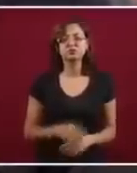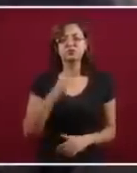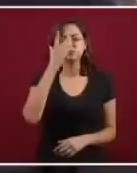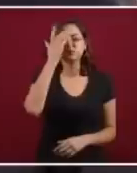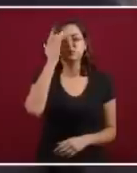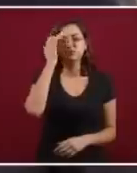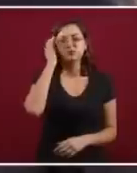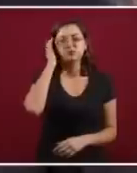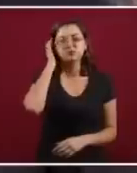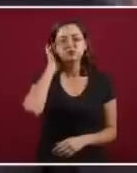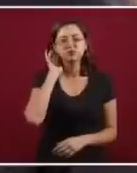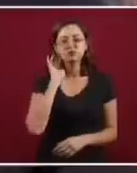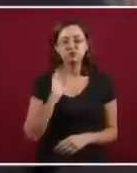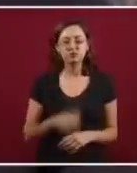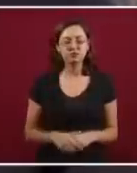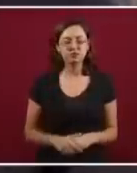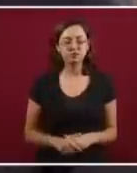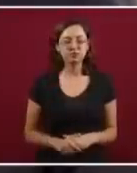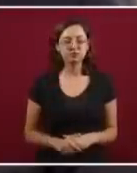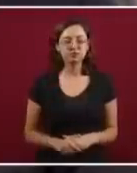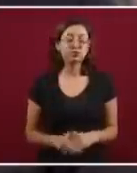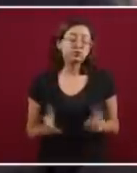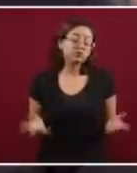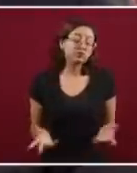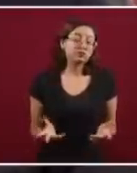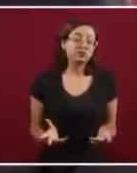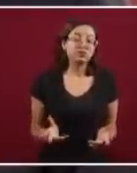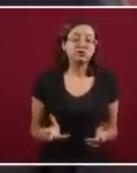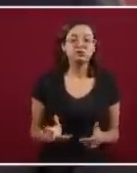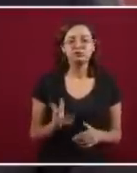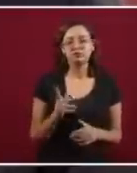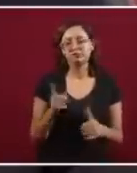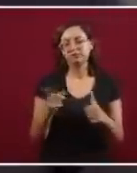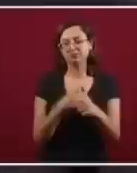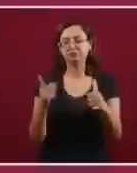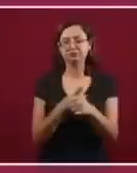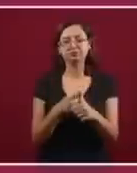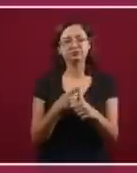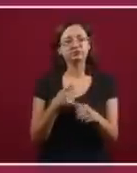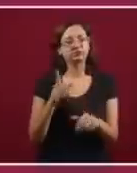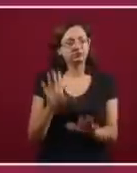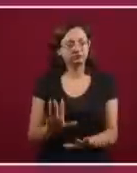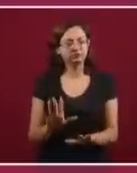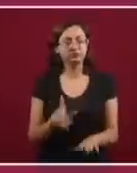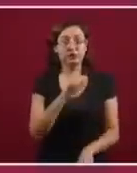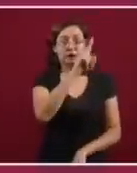sea decir allá no funcionó aquí no va a funcionar son